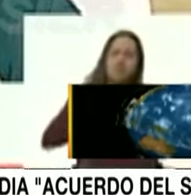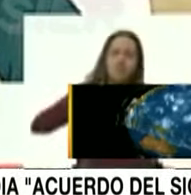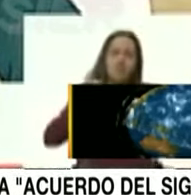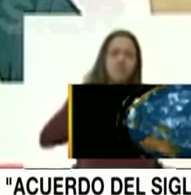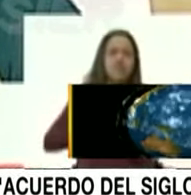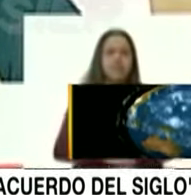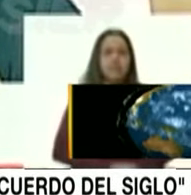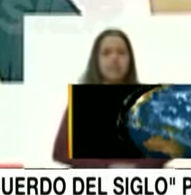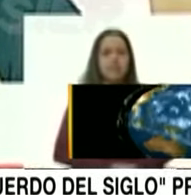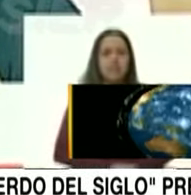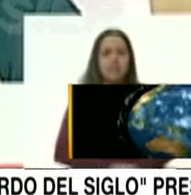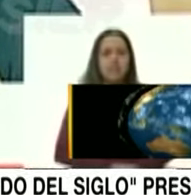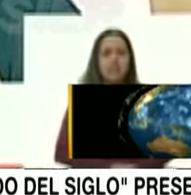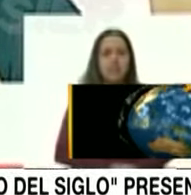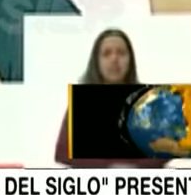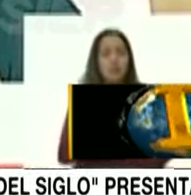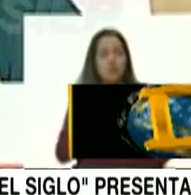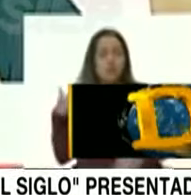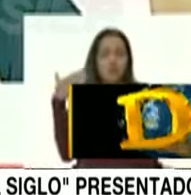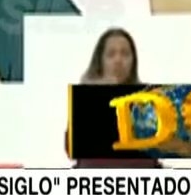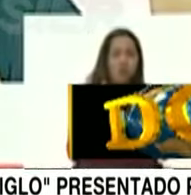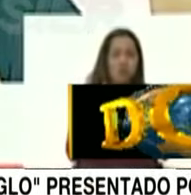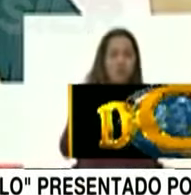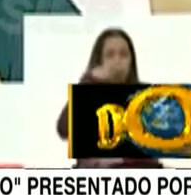contra el cuerpo torturado ya